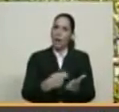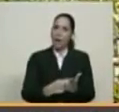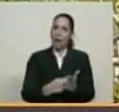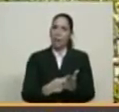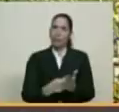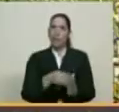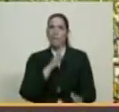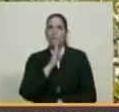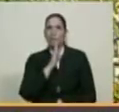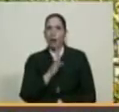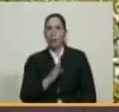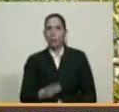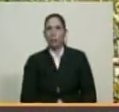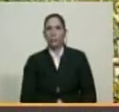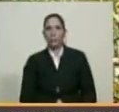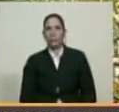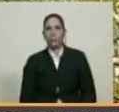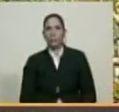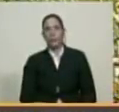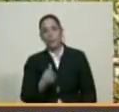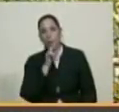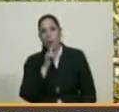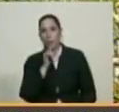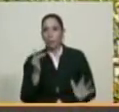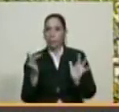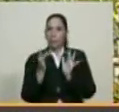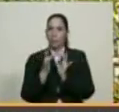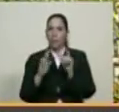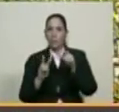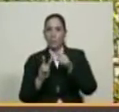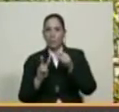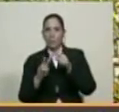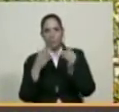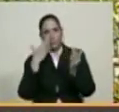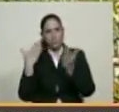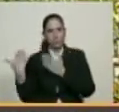entidades bancarias. Con esta información, vamos a retornar el contacto a los estudios. Adelante.